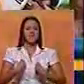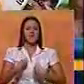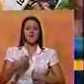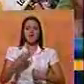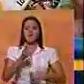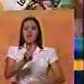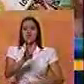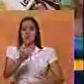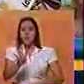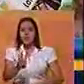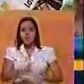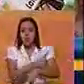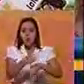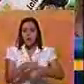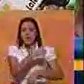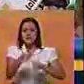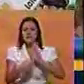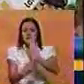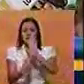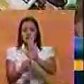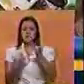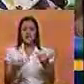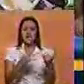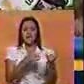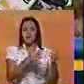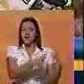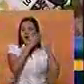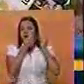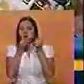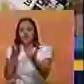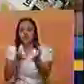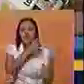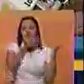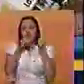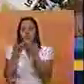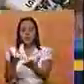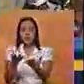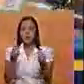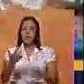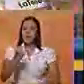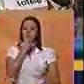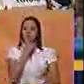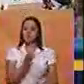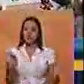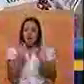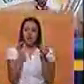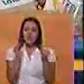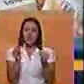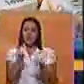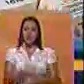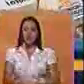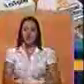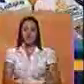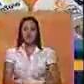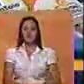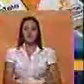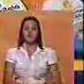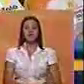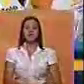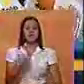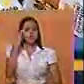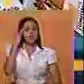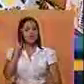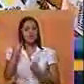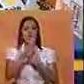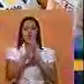horas de información, pues que la inmediatez se da, la información se da, para controlar que no existen ese tipo de errores? No, los medios conocen muy bien cuáles son